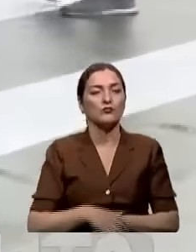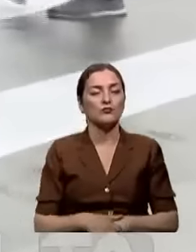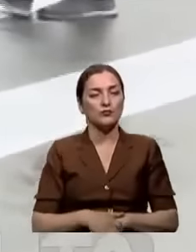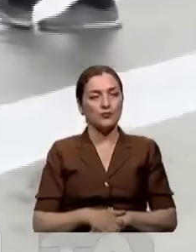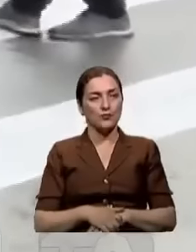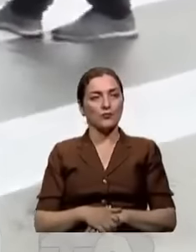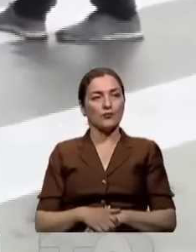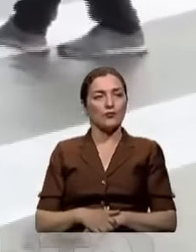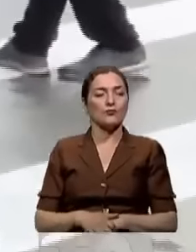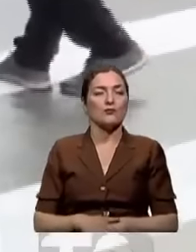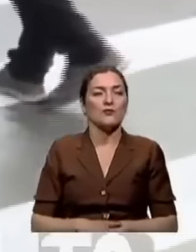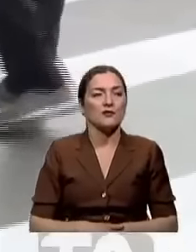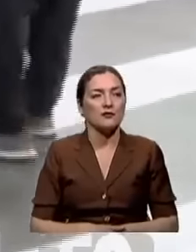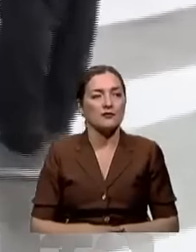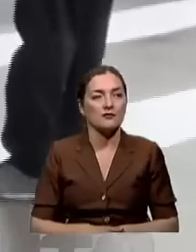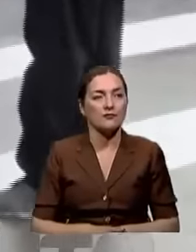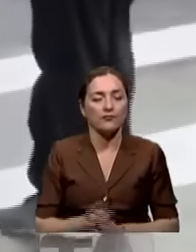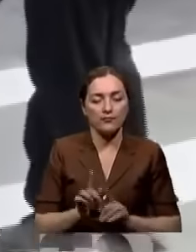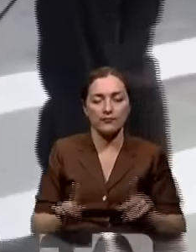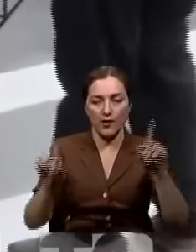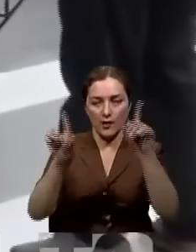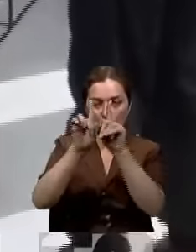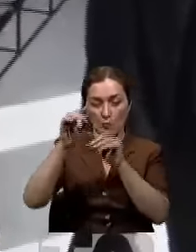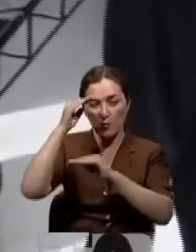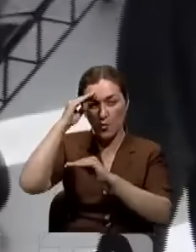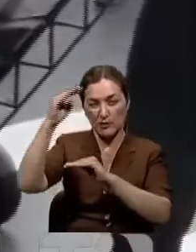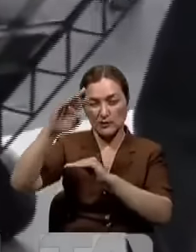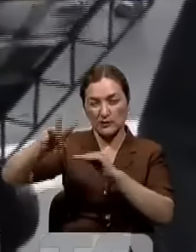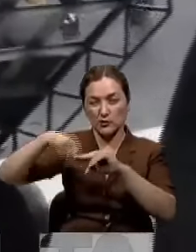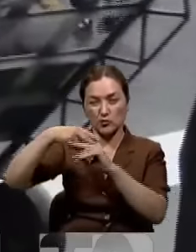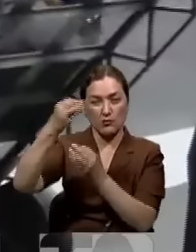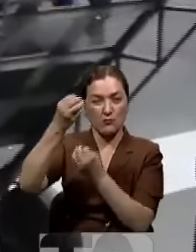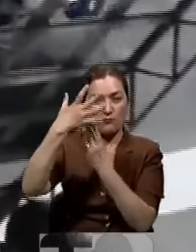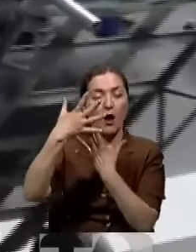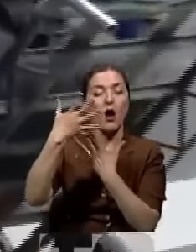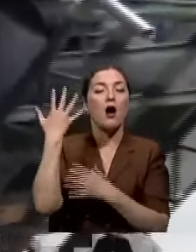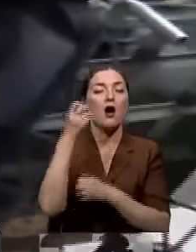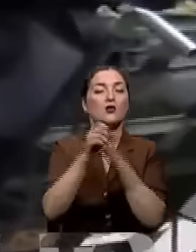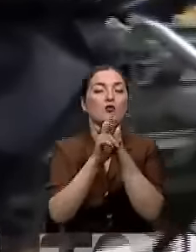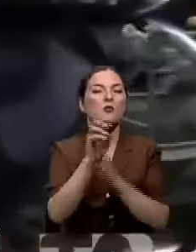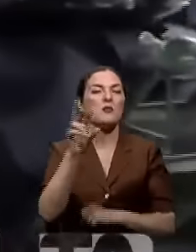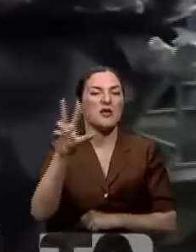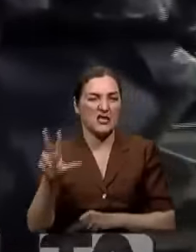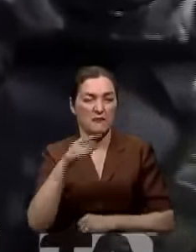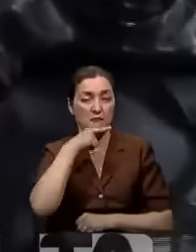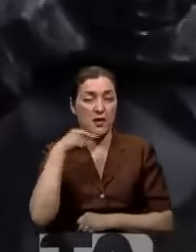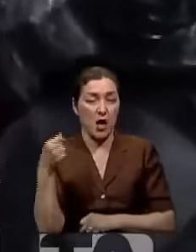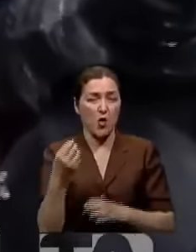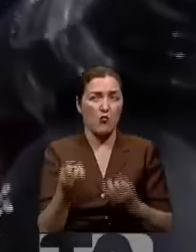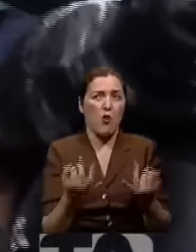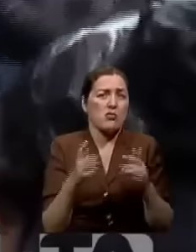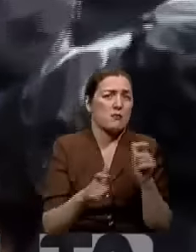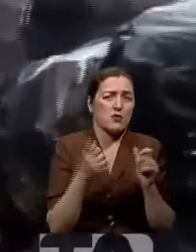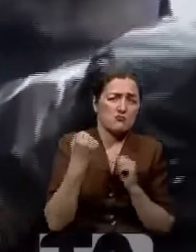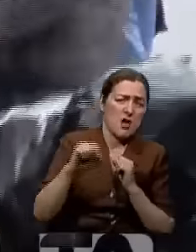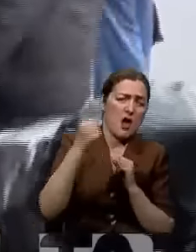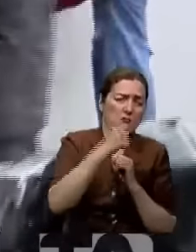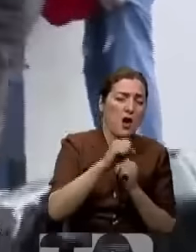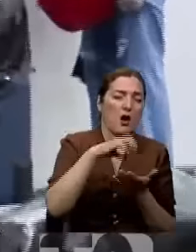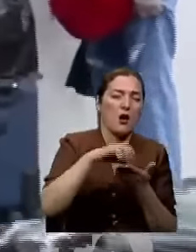les contamos que según datos de la Policía Nacional, en el mismo feriado del año pasado se desplazaron 500